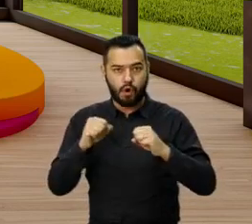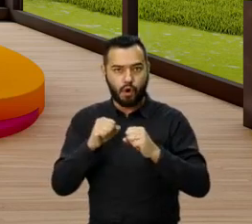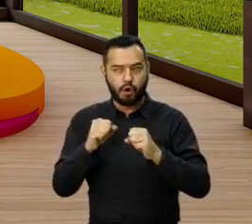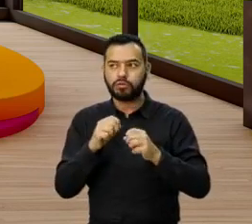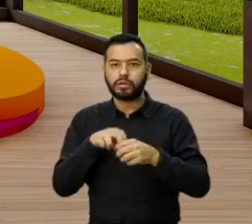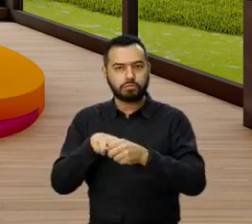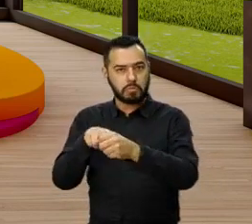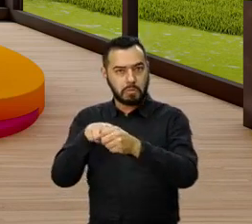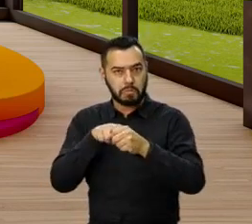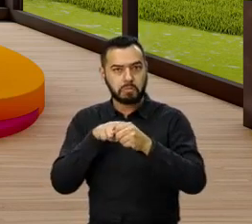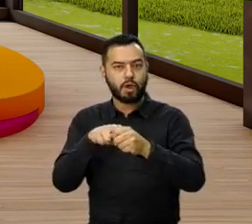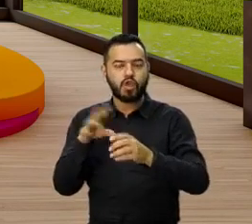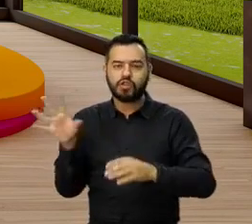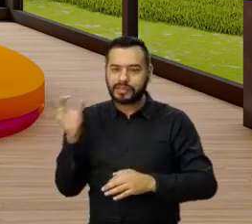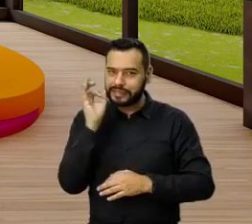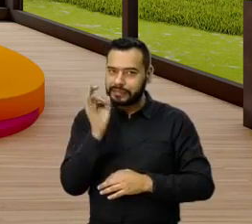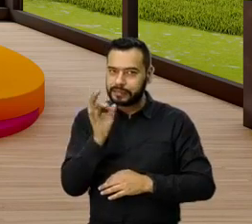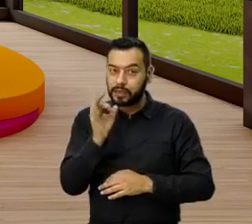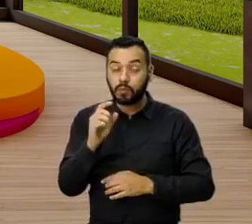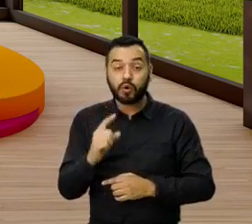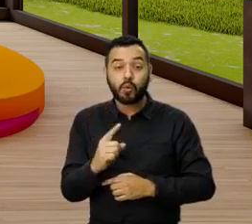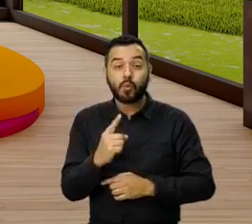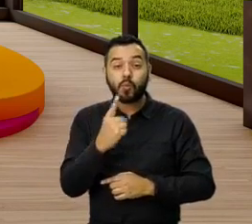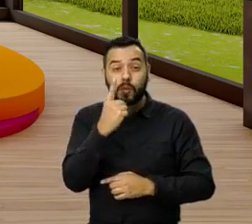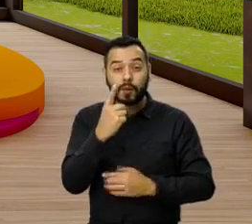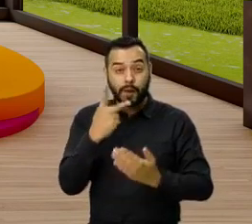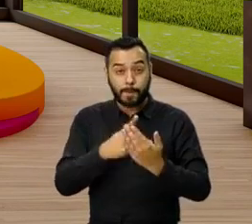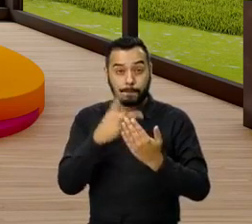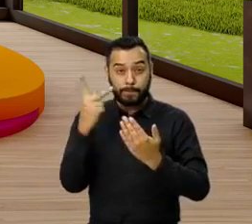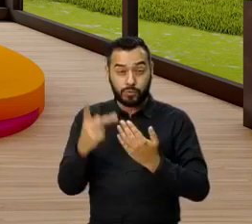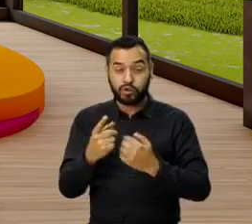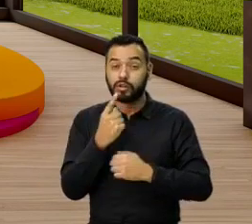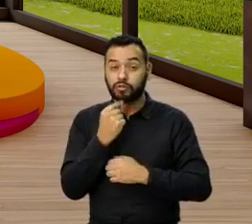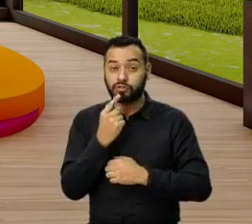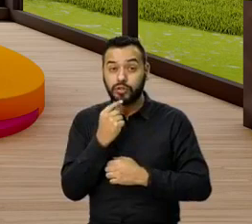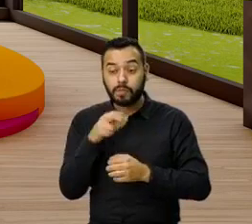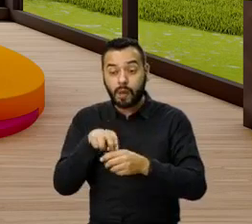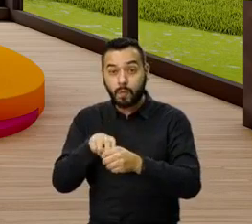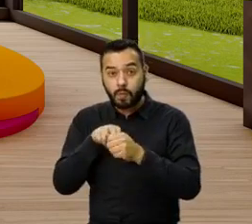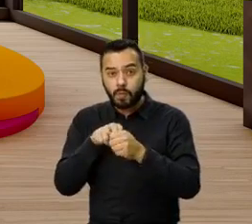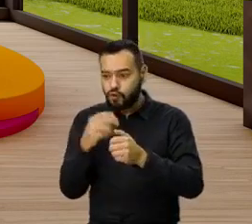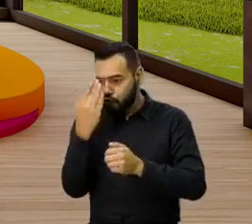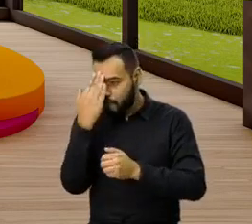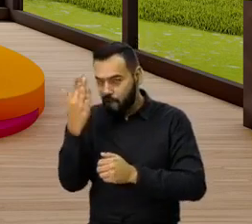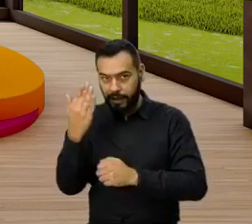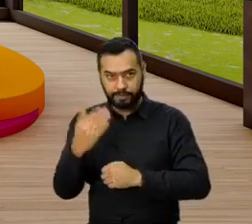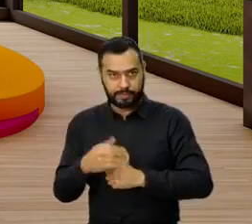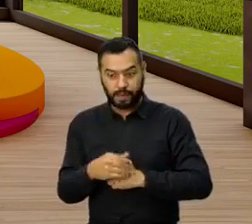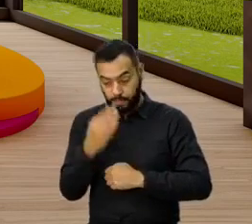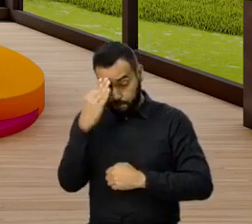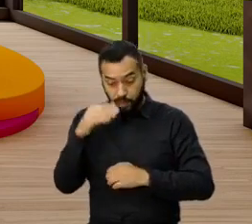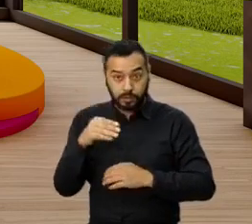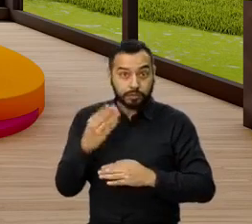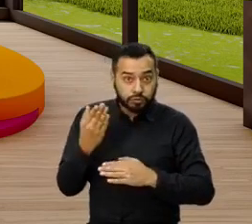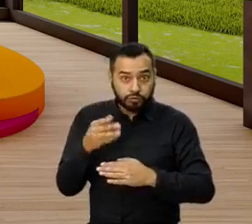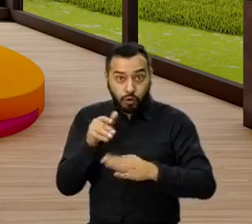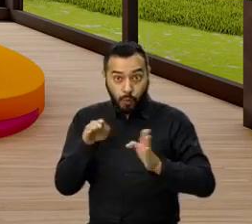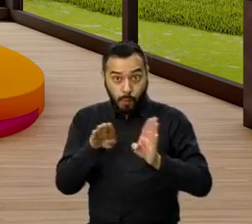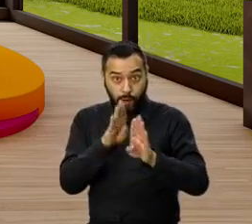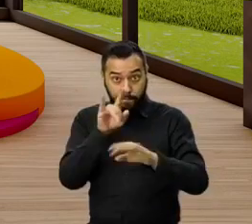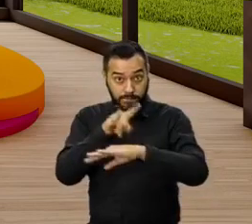transporte todo el tiempo somos el único proyecto en zipaquirá donde ustedes van a conseguir transporte al frente prácticamente en la portería